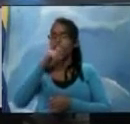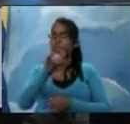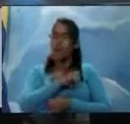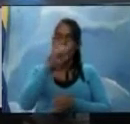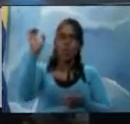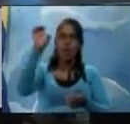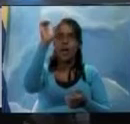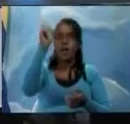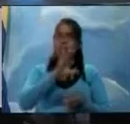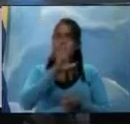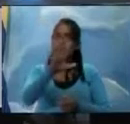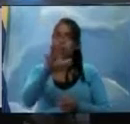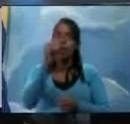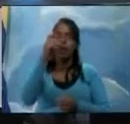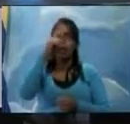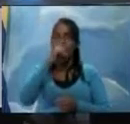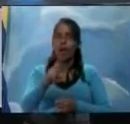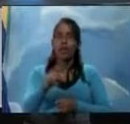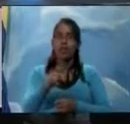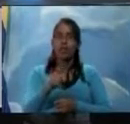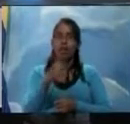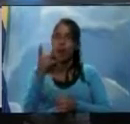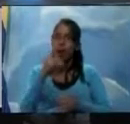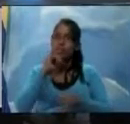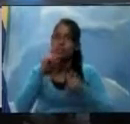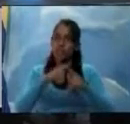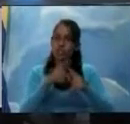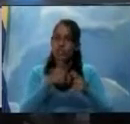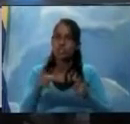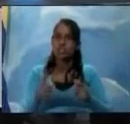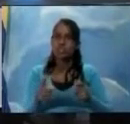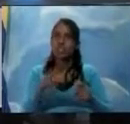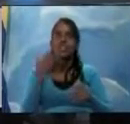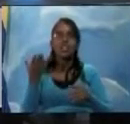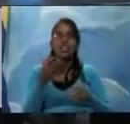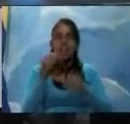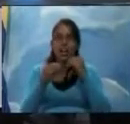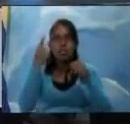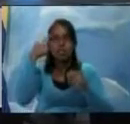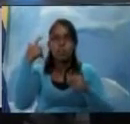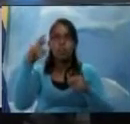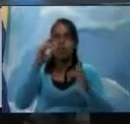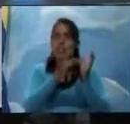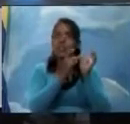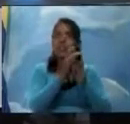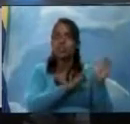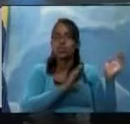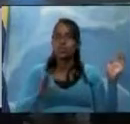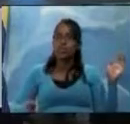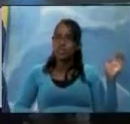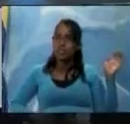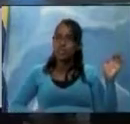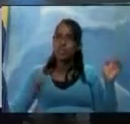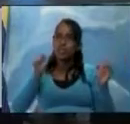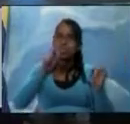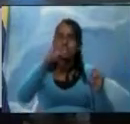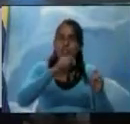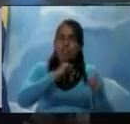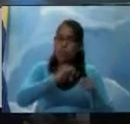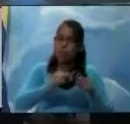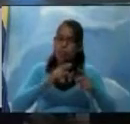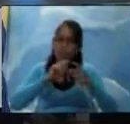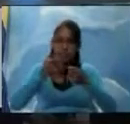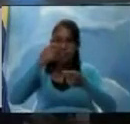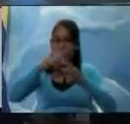Evangelio. 50 años en el Evangelio, ajá, ¿y qué has hecho por Jesucristo? Si tú eres albañil y yo